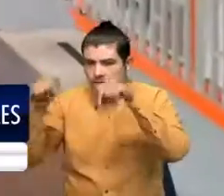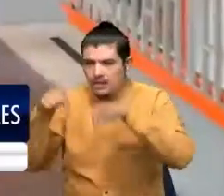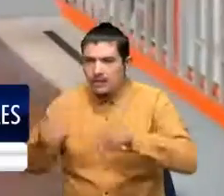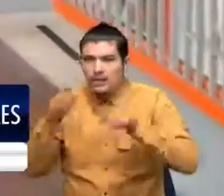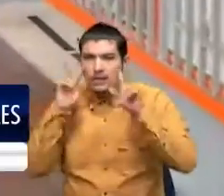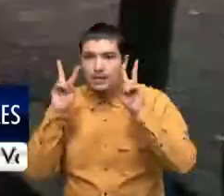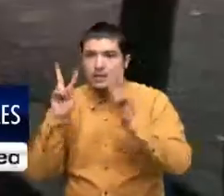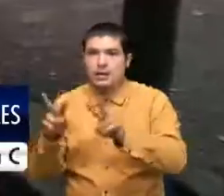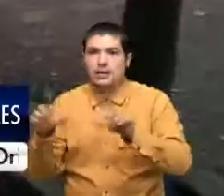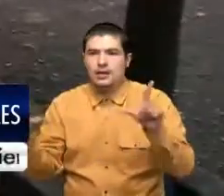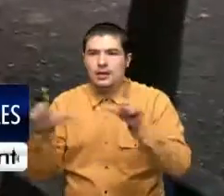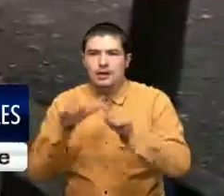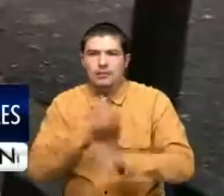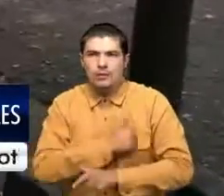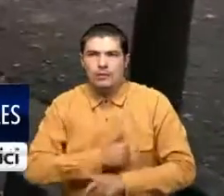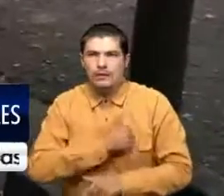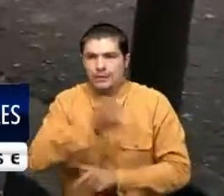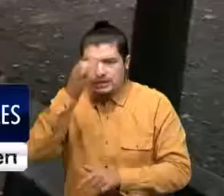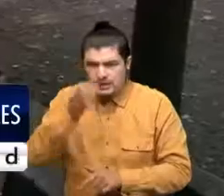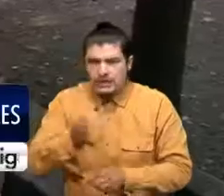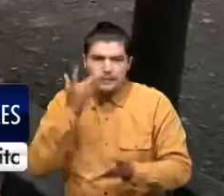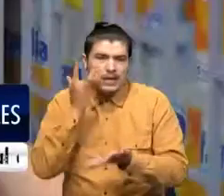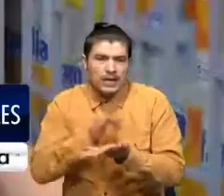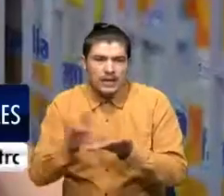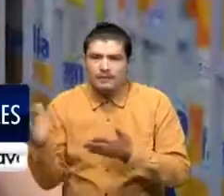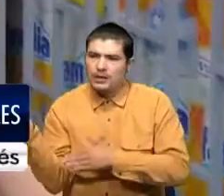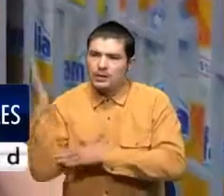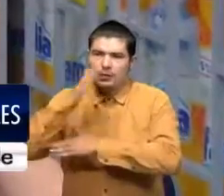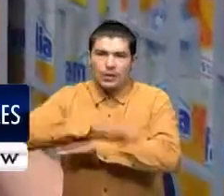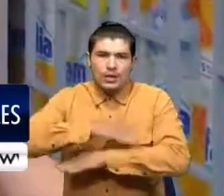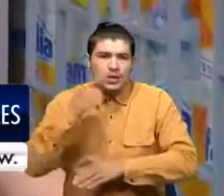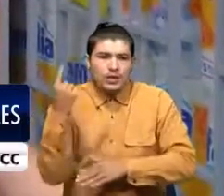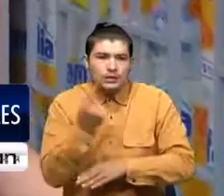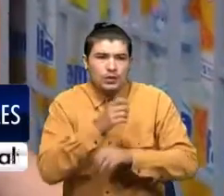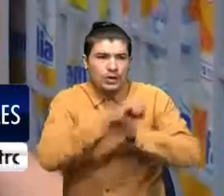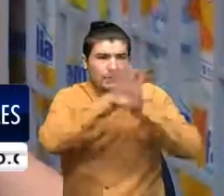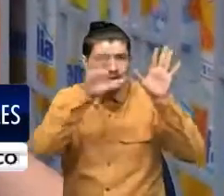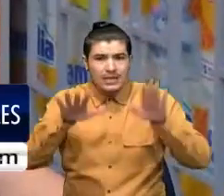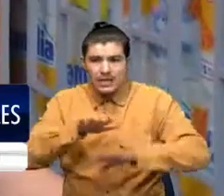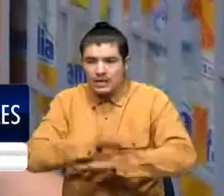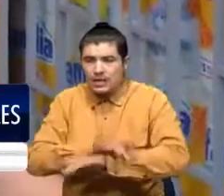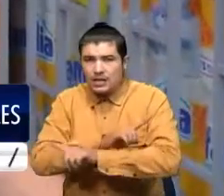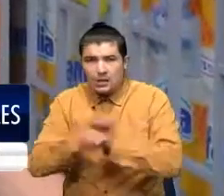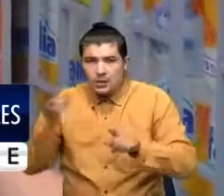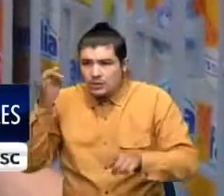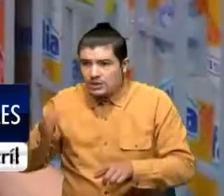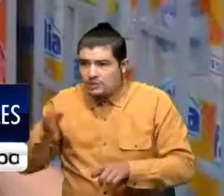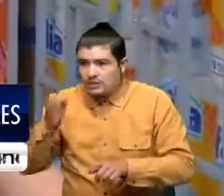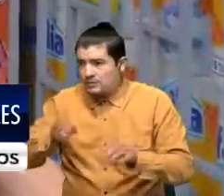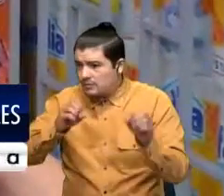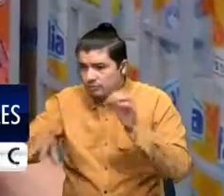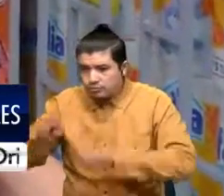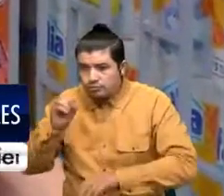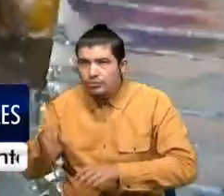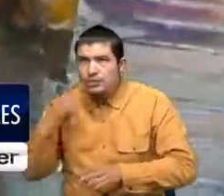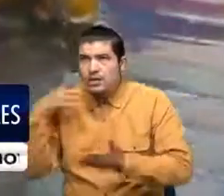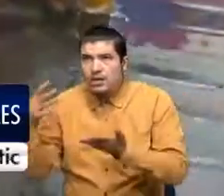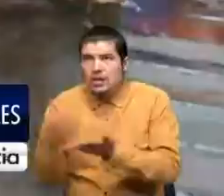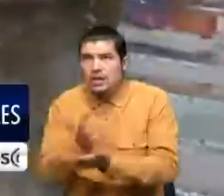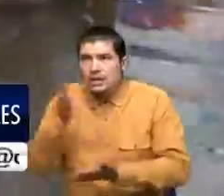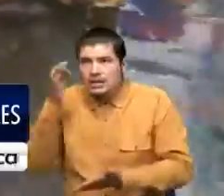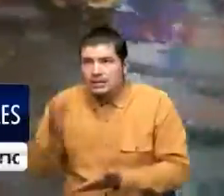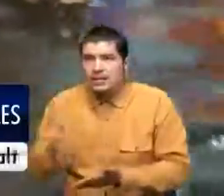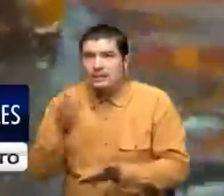para que por favor mantengan siempre limpio en todo el día no solamente que sea la mañana dictamen sino cada vez que caiga una basura estar pendiente mantenerla